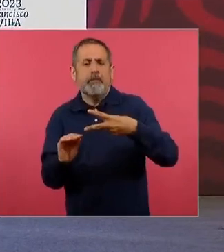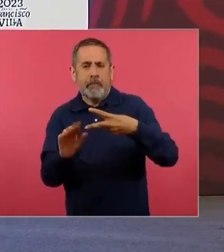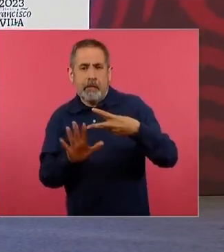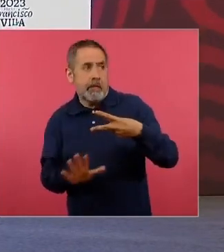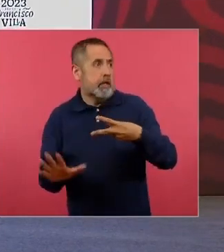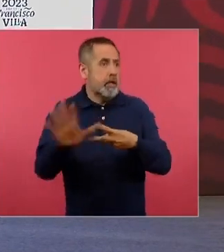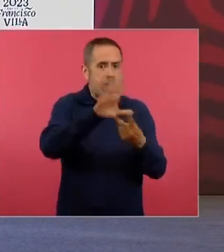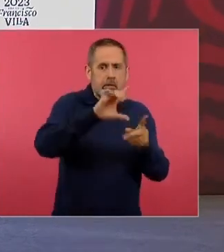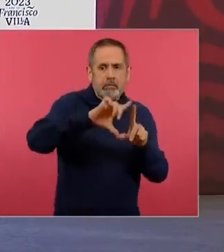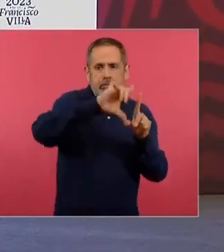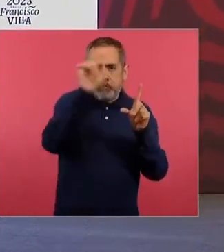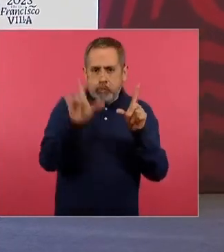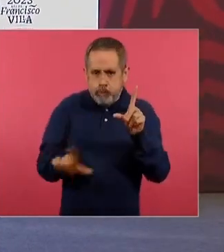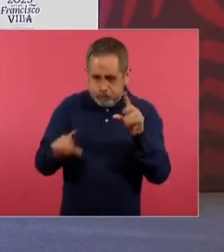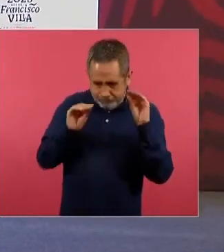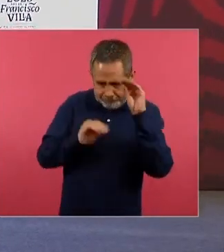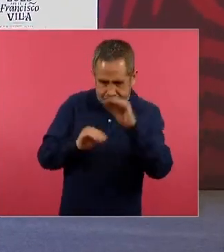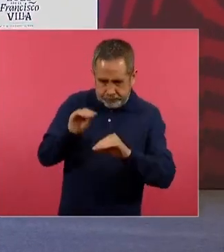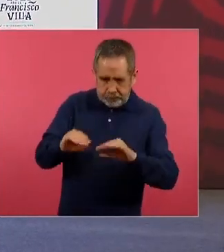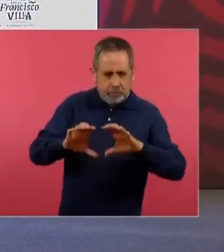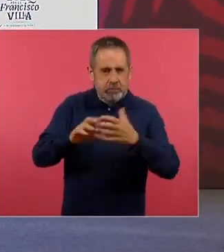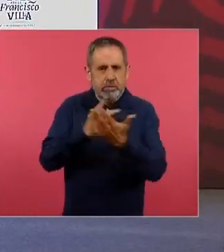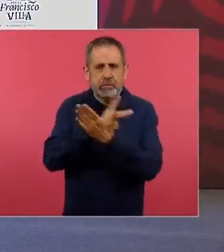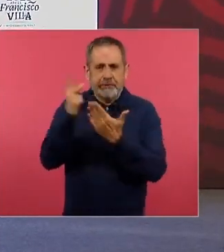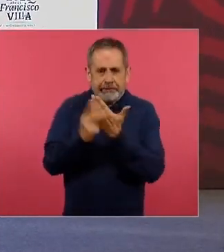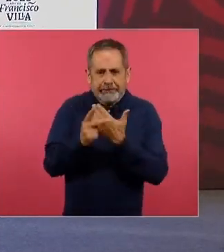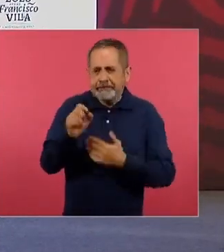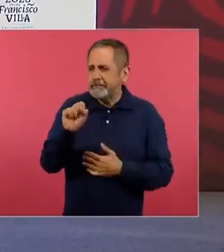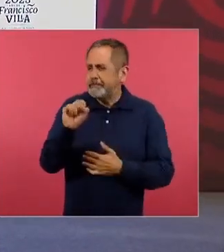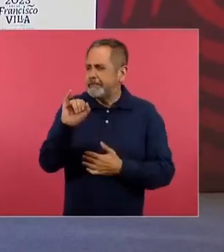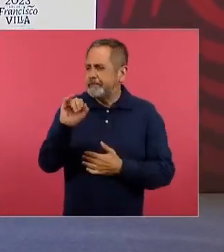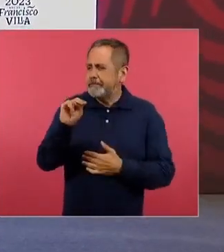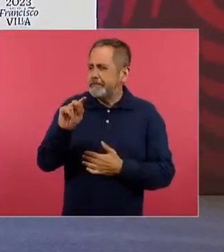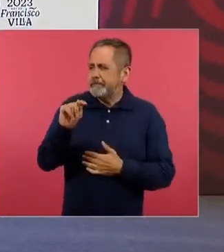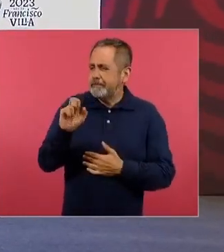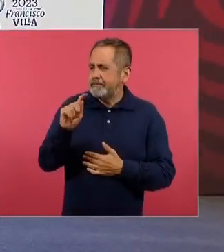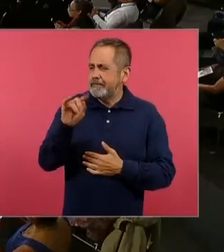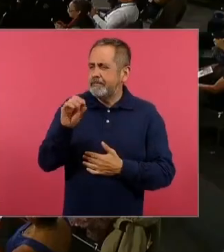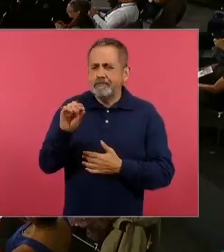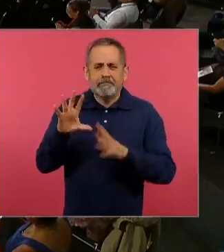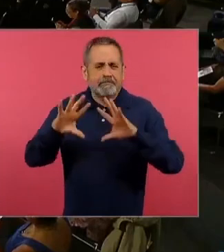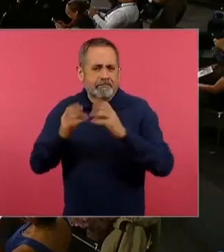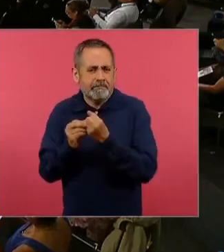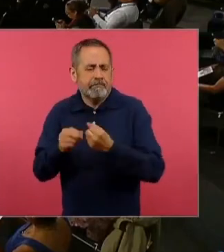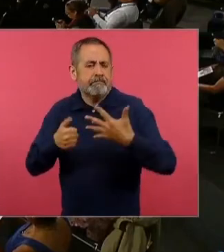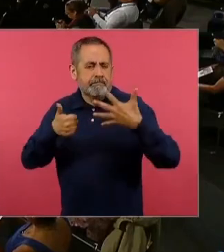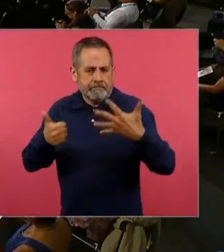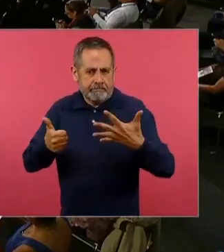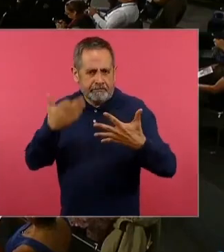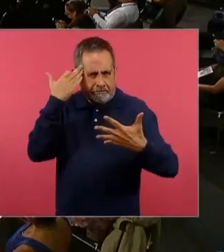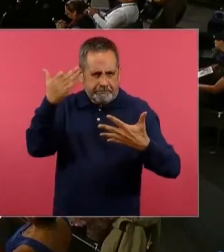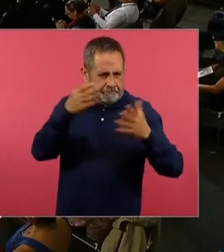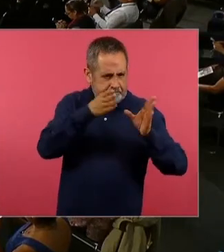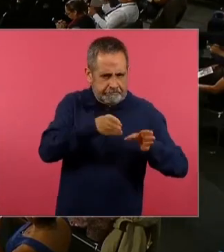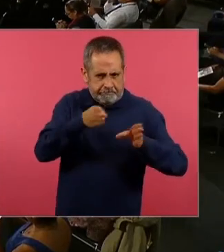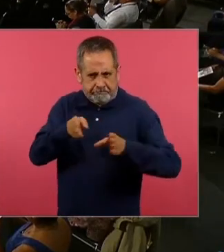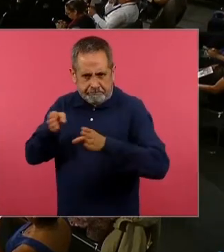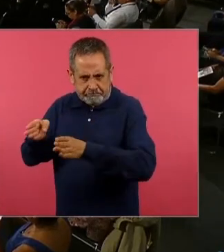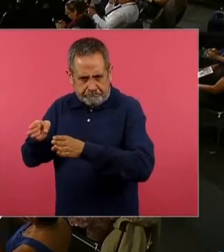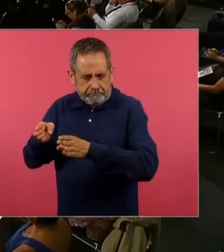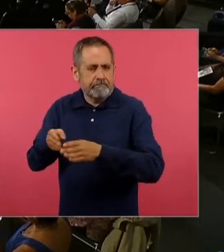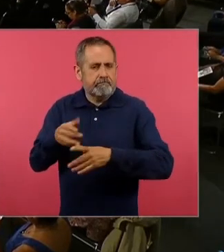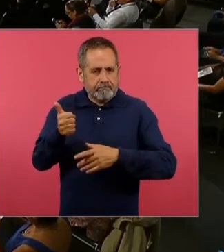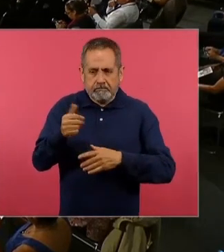nivel nacional. Estos programas sintéticos se los organizamos en 6 fases y